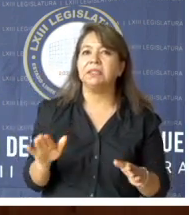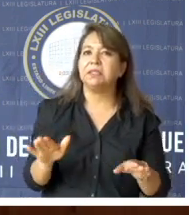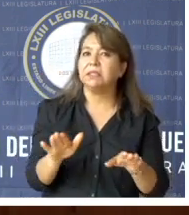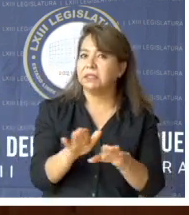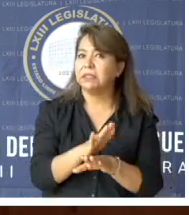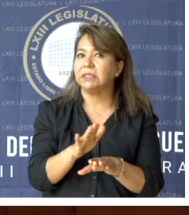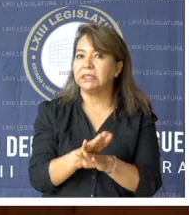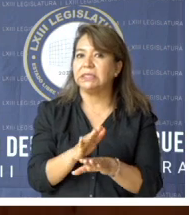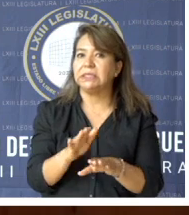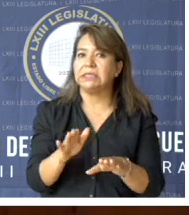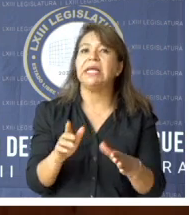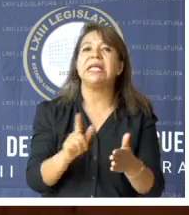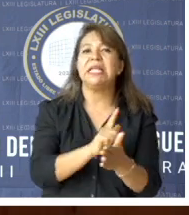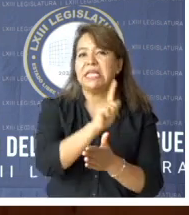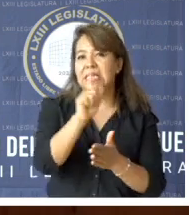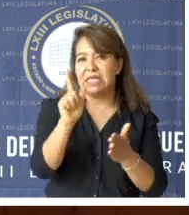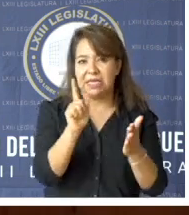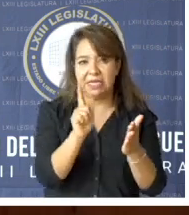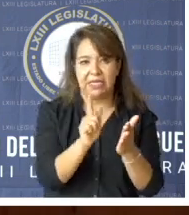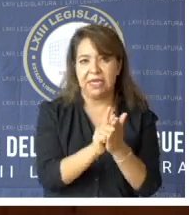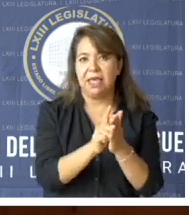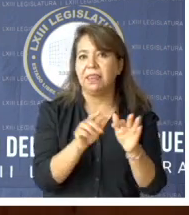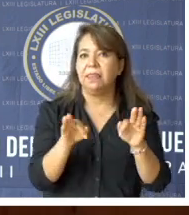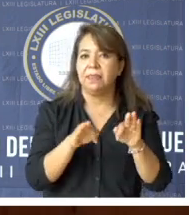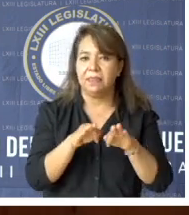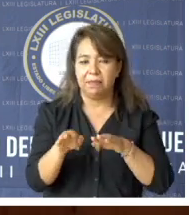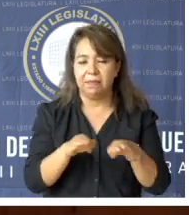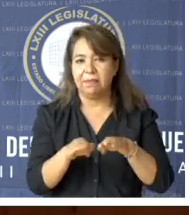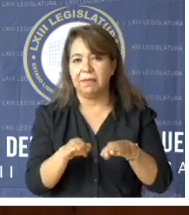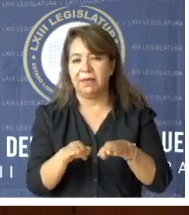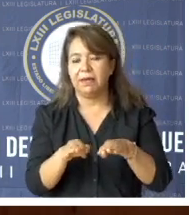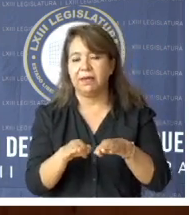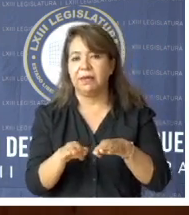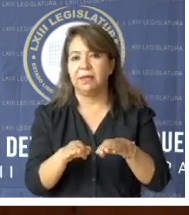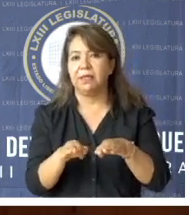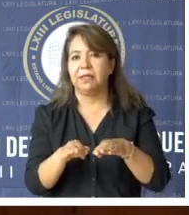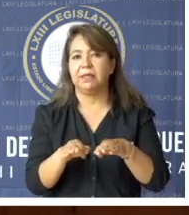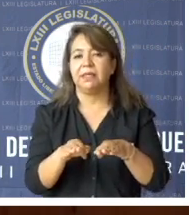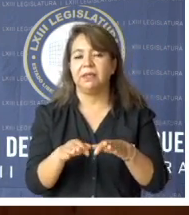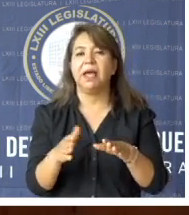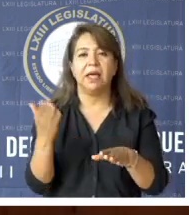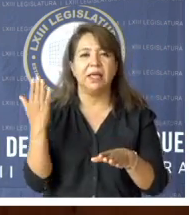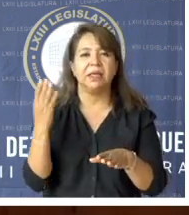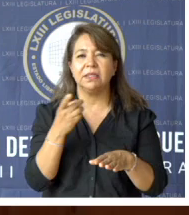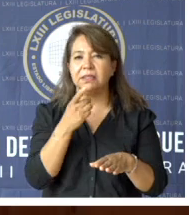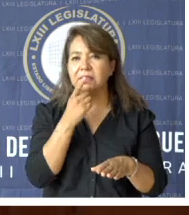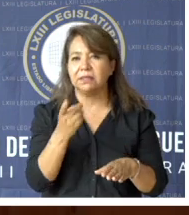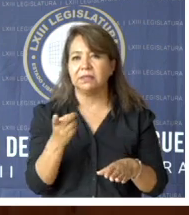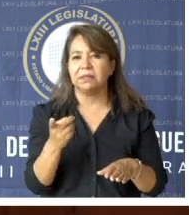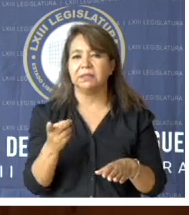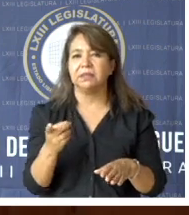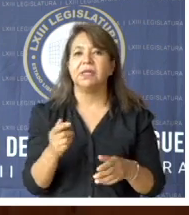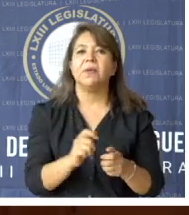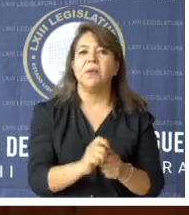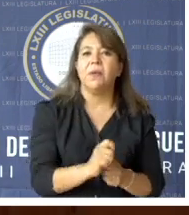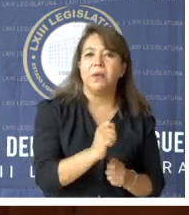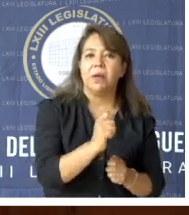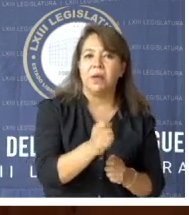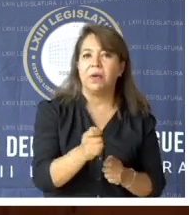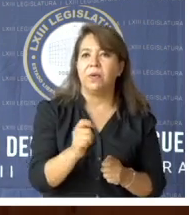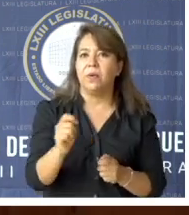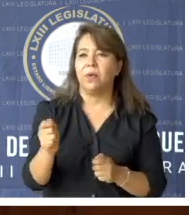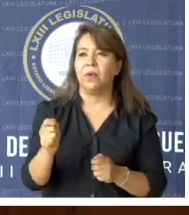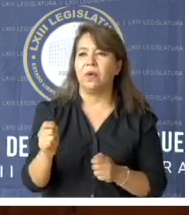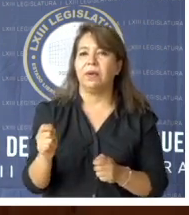Ley Federal del Trabajo, lo referente al outsourcing, que hace un rato hacía relación, y el reparto de utilidades o el